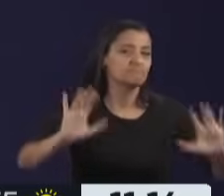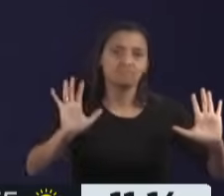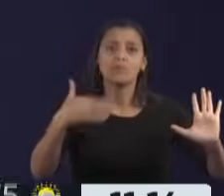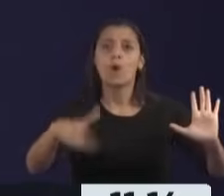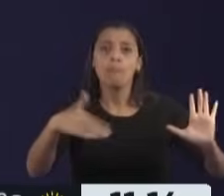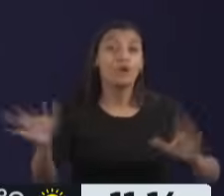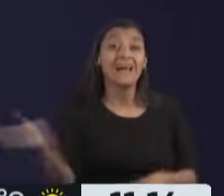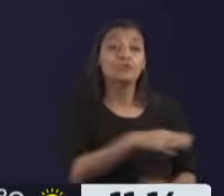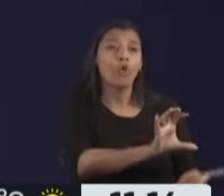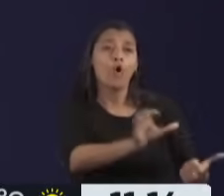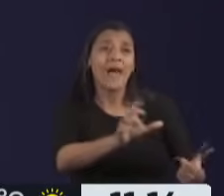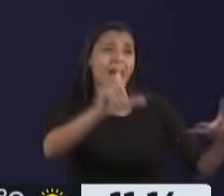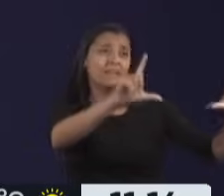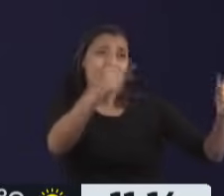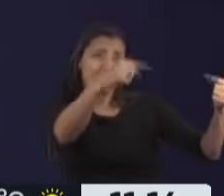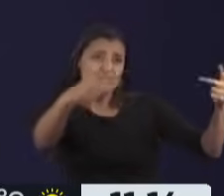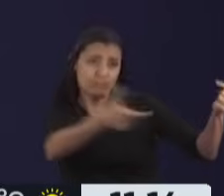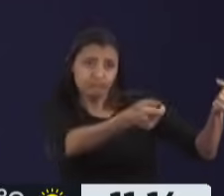en todos los canales vimos gente